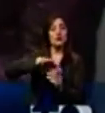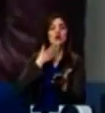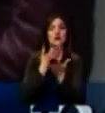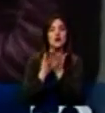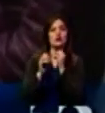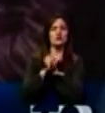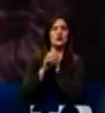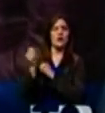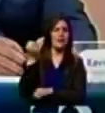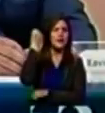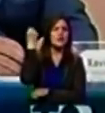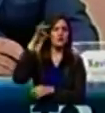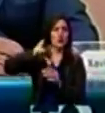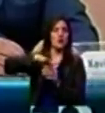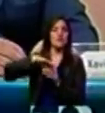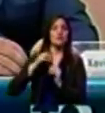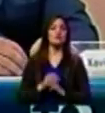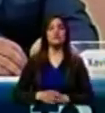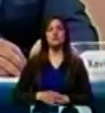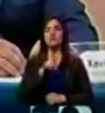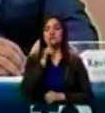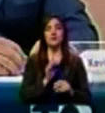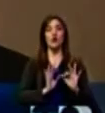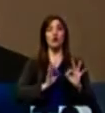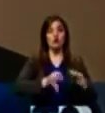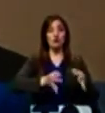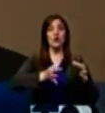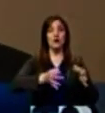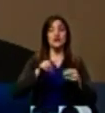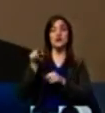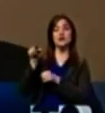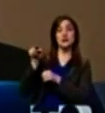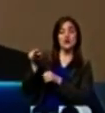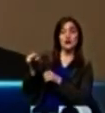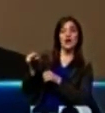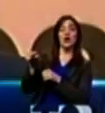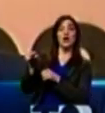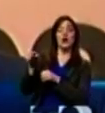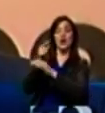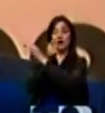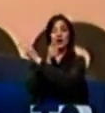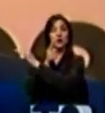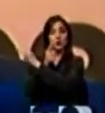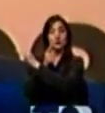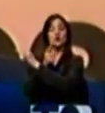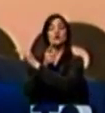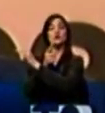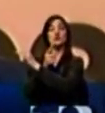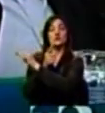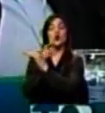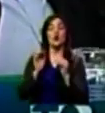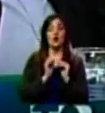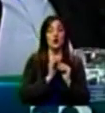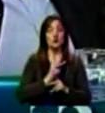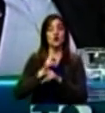la campaña Tienen Derecho a Votar, que promueve las federaciones DEI para personas con discapacidad, el Consejo Nacional para la Igualdad de